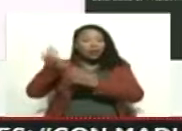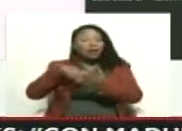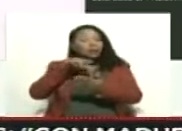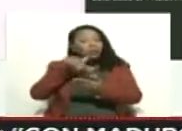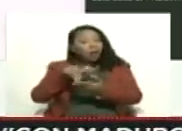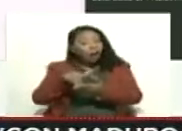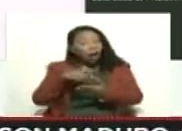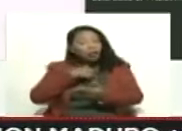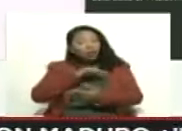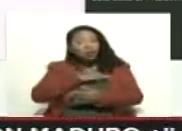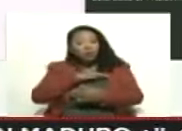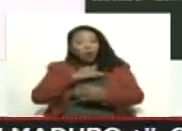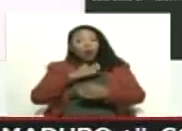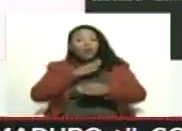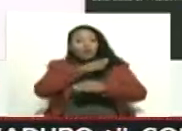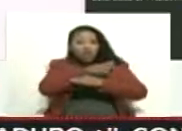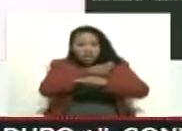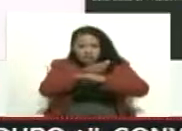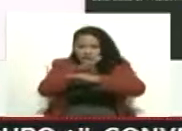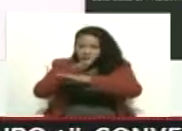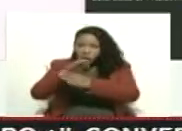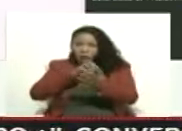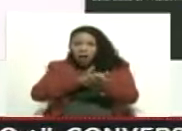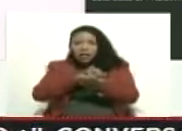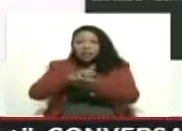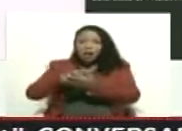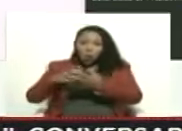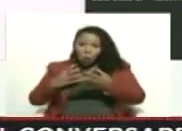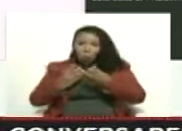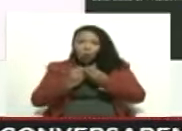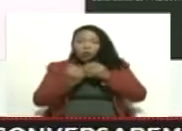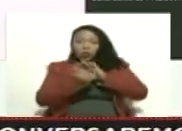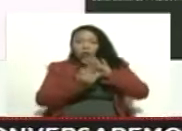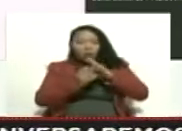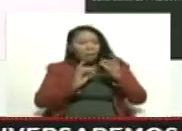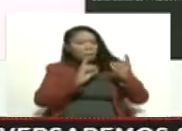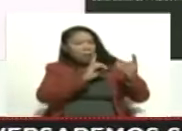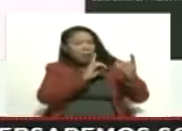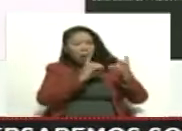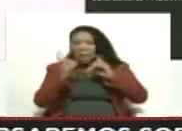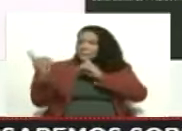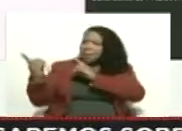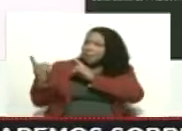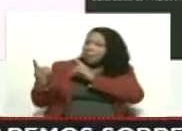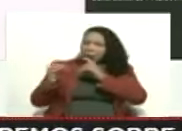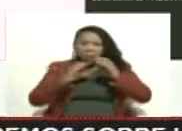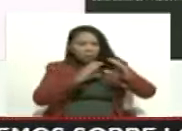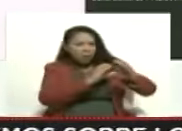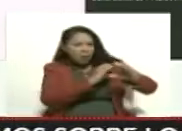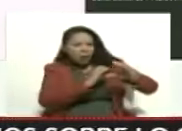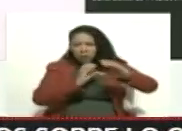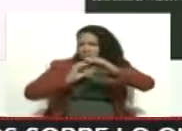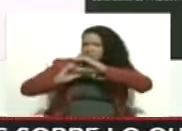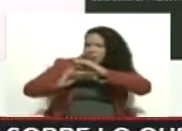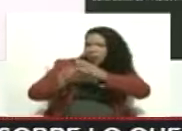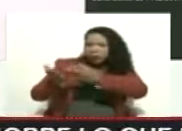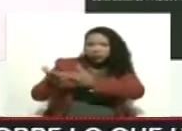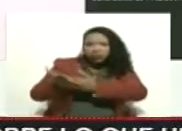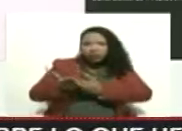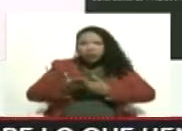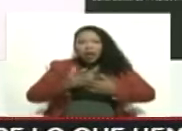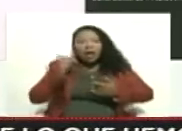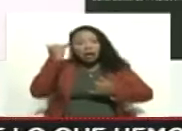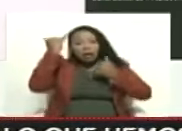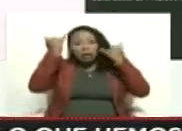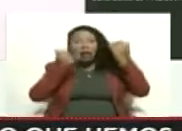Nosotros hemos ido a los Estados estamos en las instituciones conversando para recibir los aportes Las